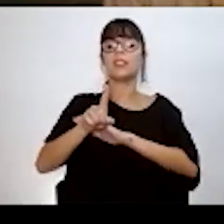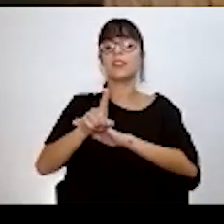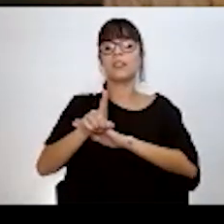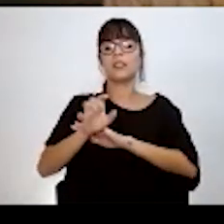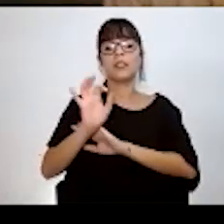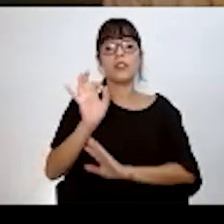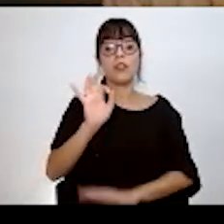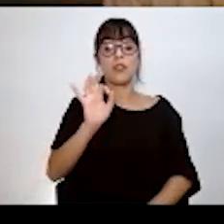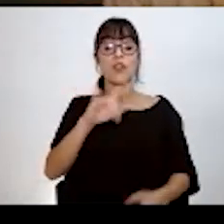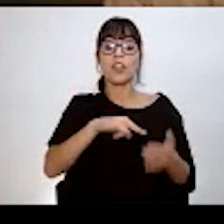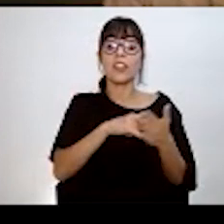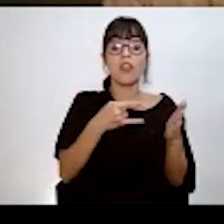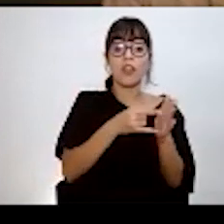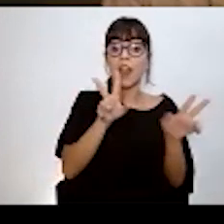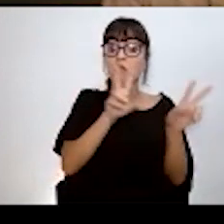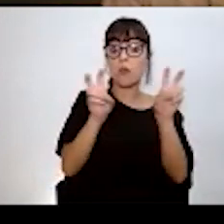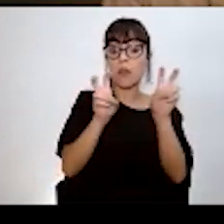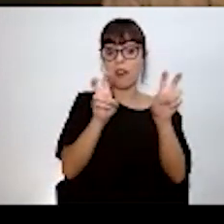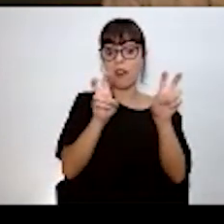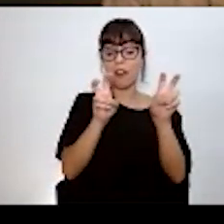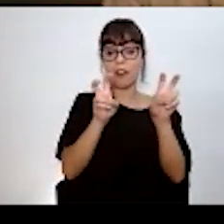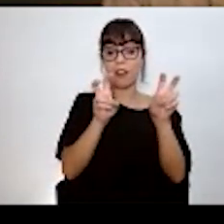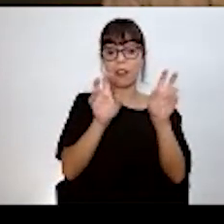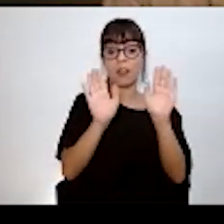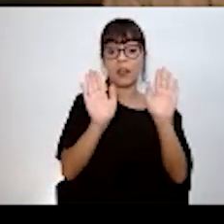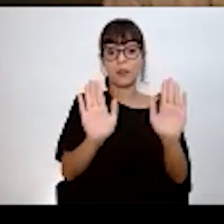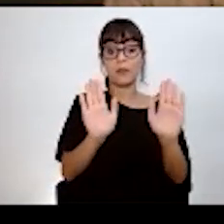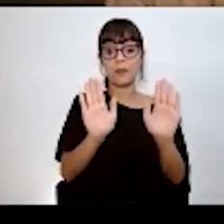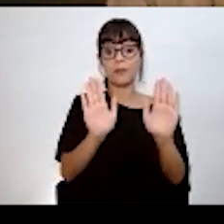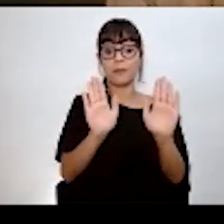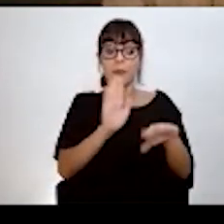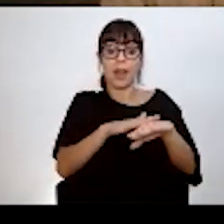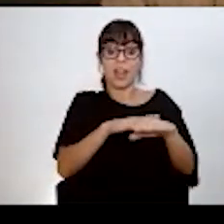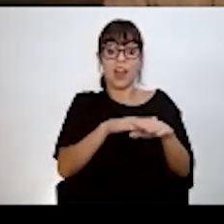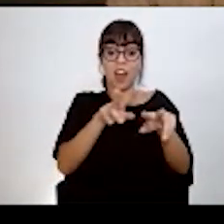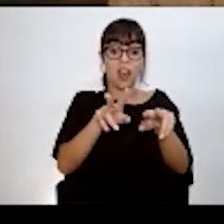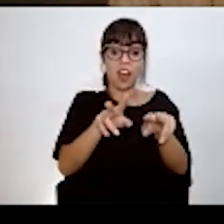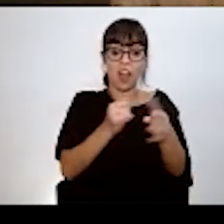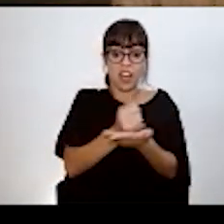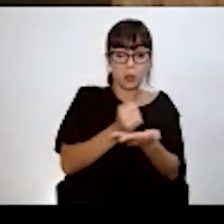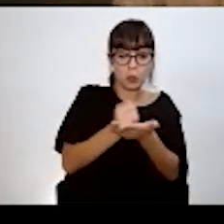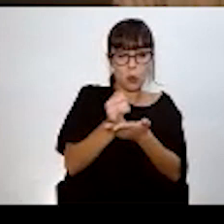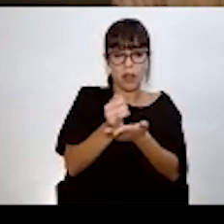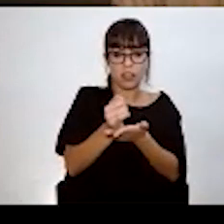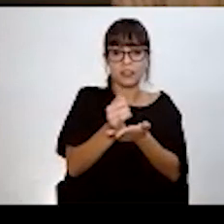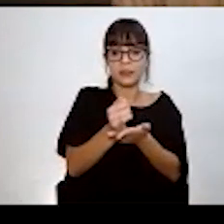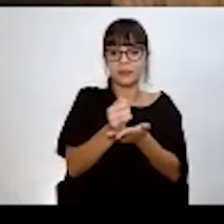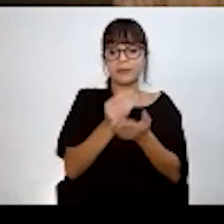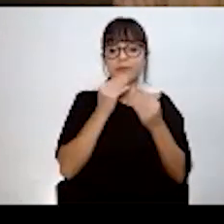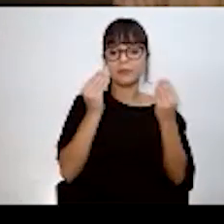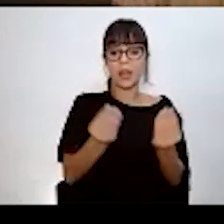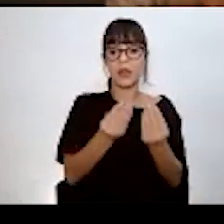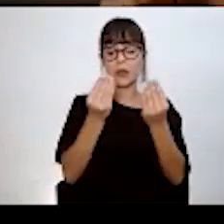desde el punto de vista técnico para la explotación de este tipo de recursos, ¿no? Tiene que ver también con un